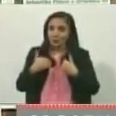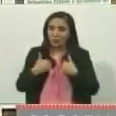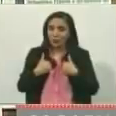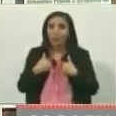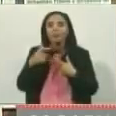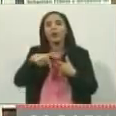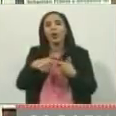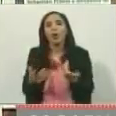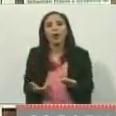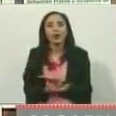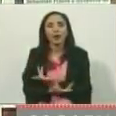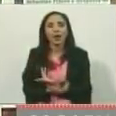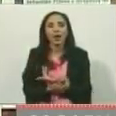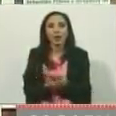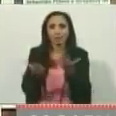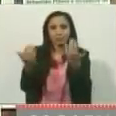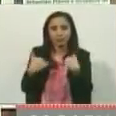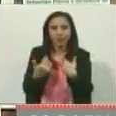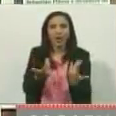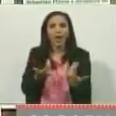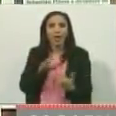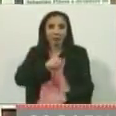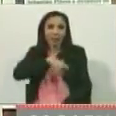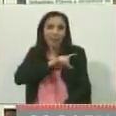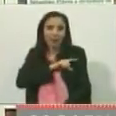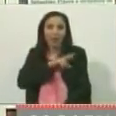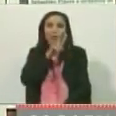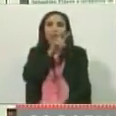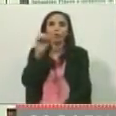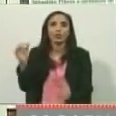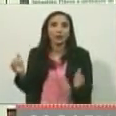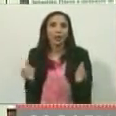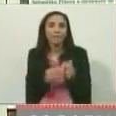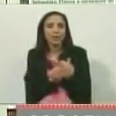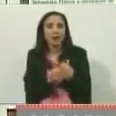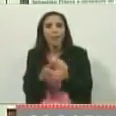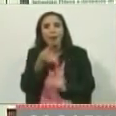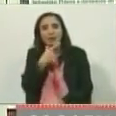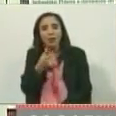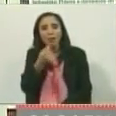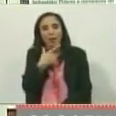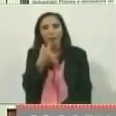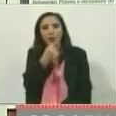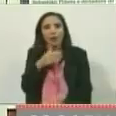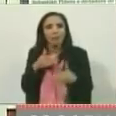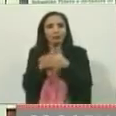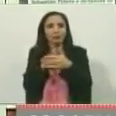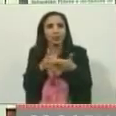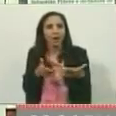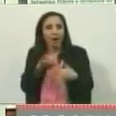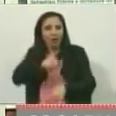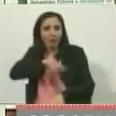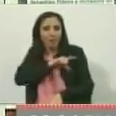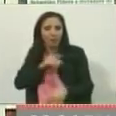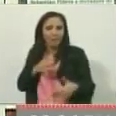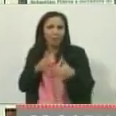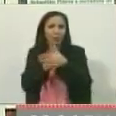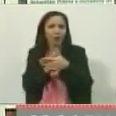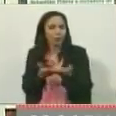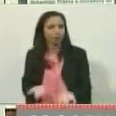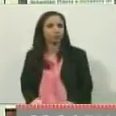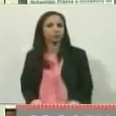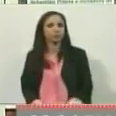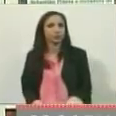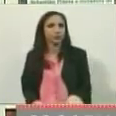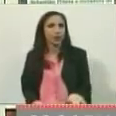España, 200.000 dosis de medicamentos. Y cuando iban saliendo, no las dejaron salir de España. Ah, pero llega y